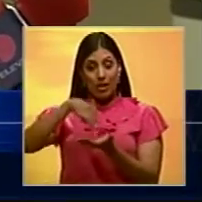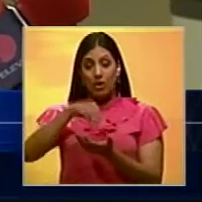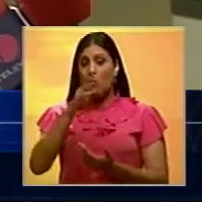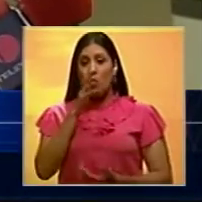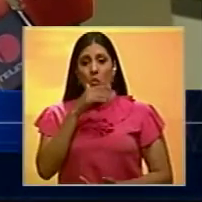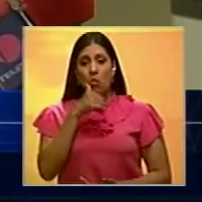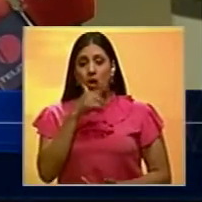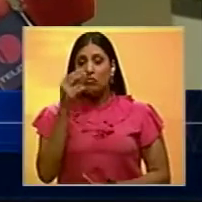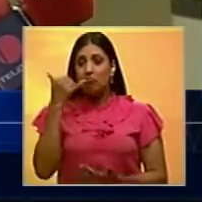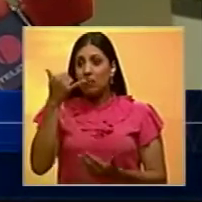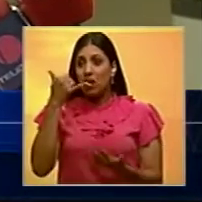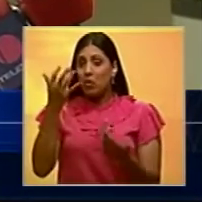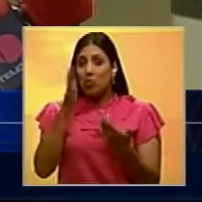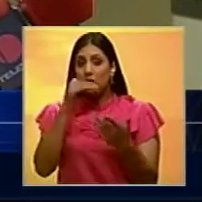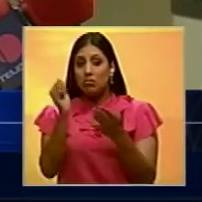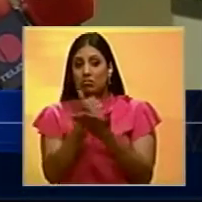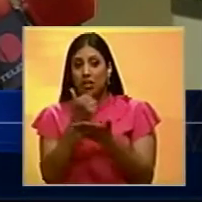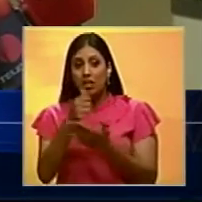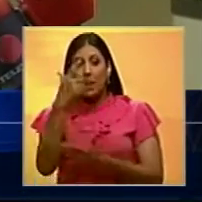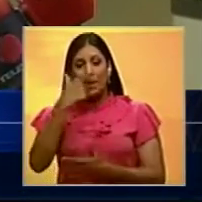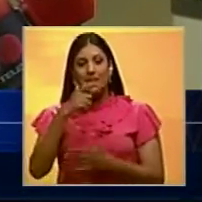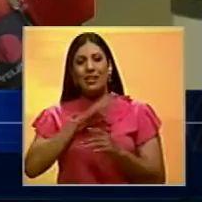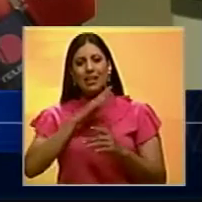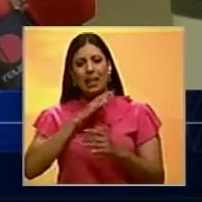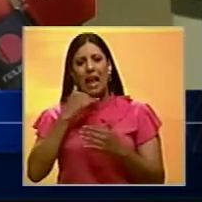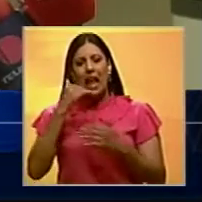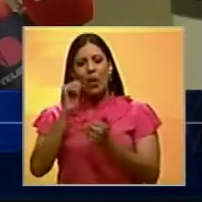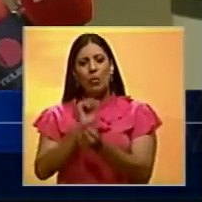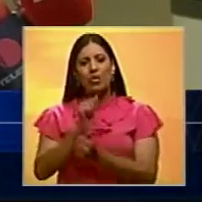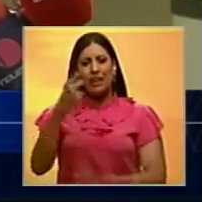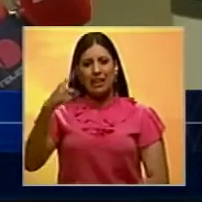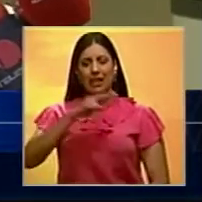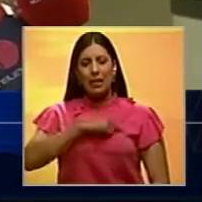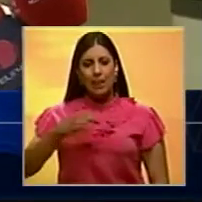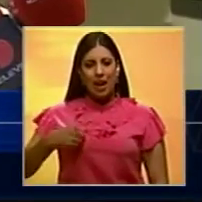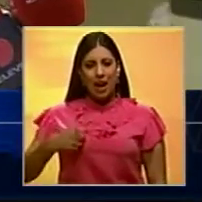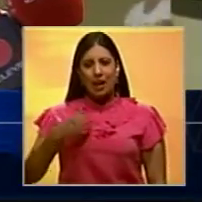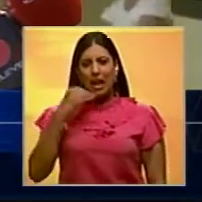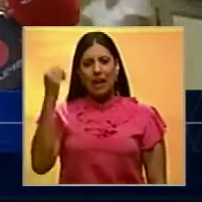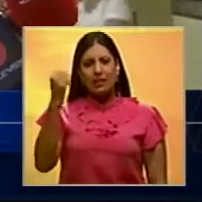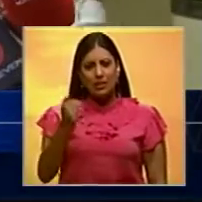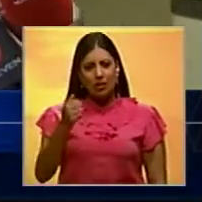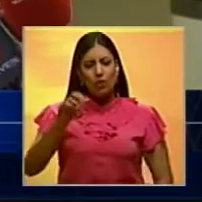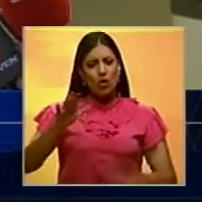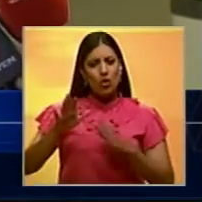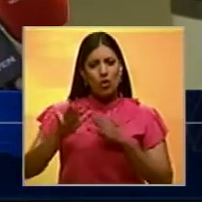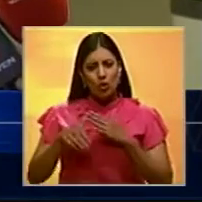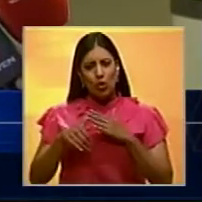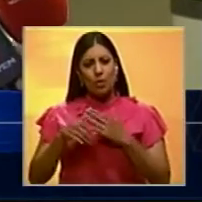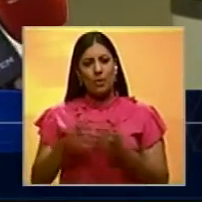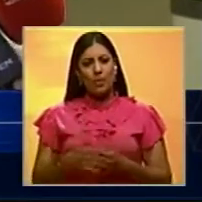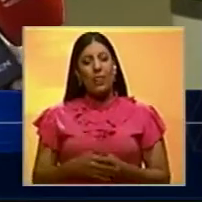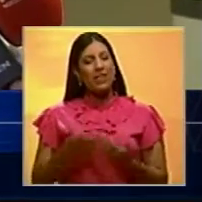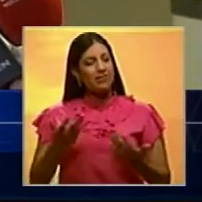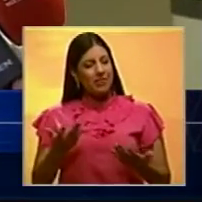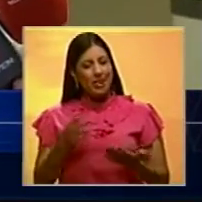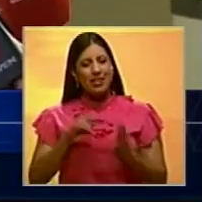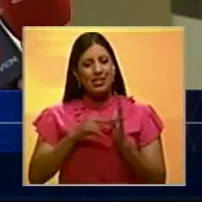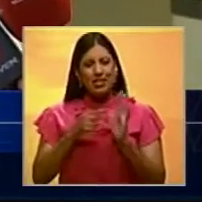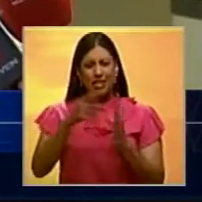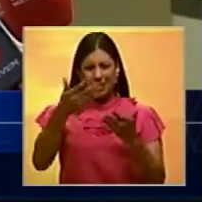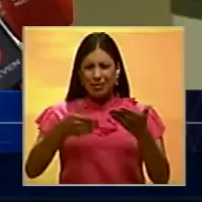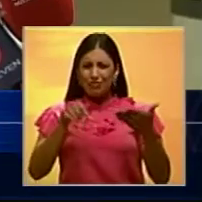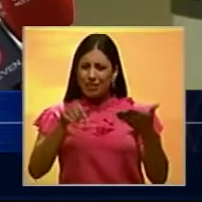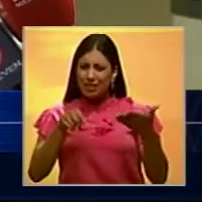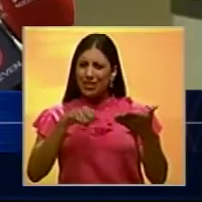tampoco se le pudo tomar declaración porque tiene un amplio prontuario policial por delitos de homicidio, robo y lesiones. Es decir, ese es el